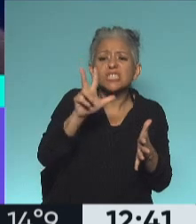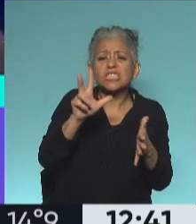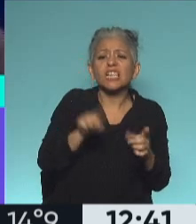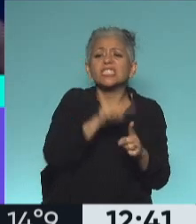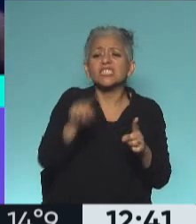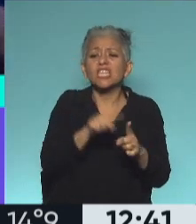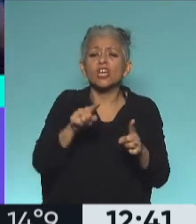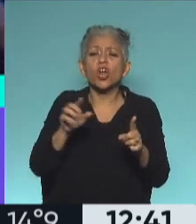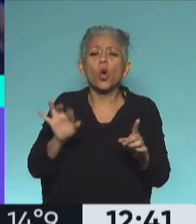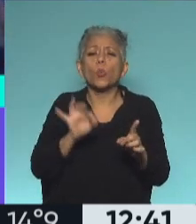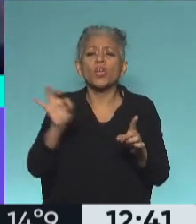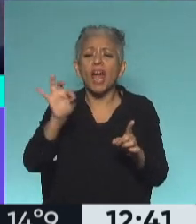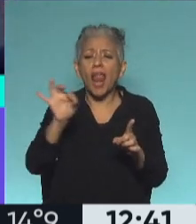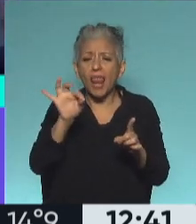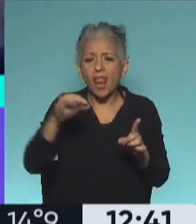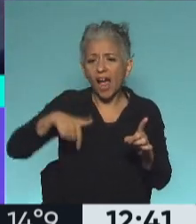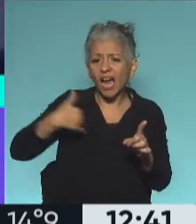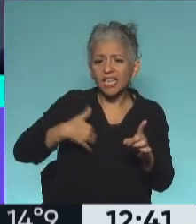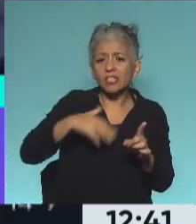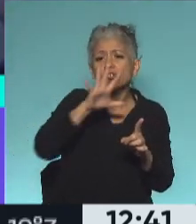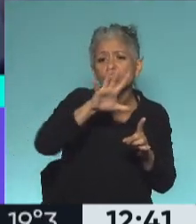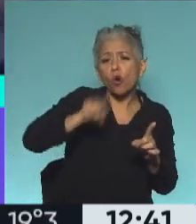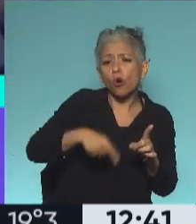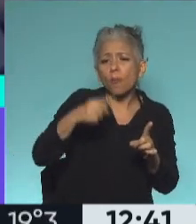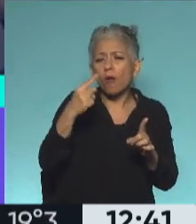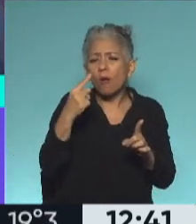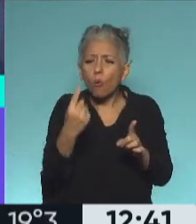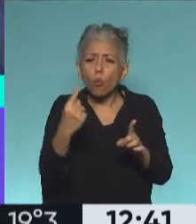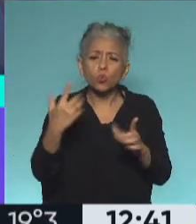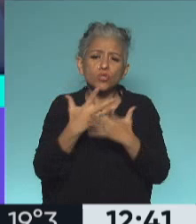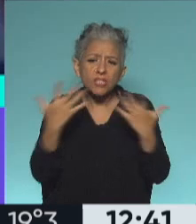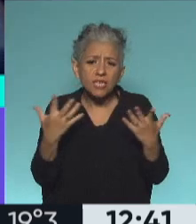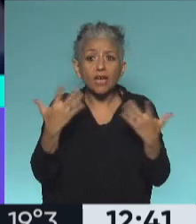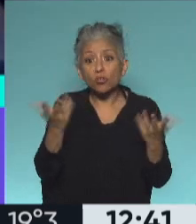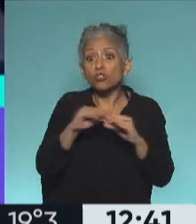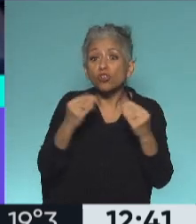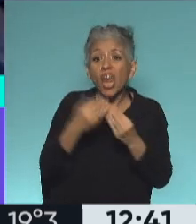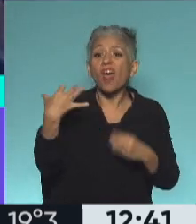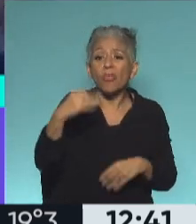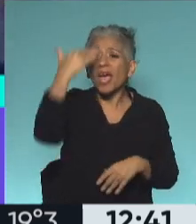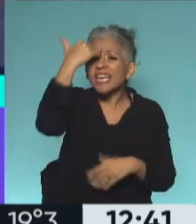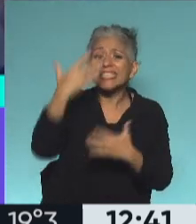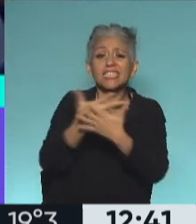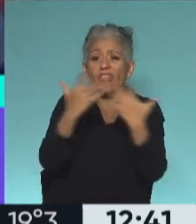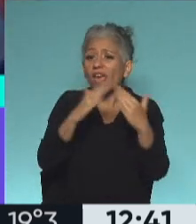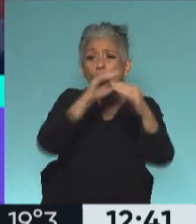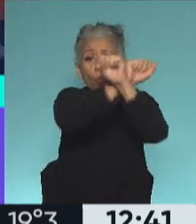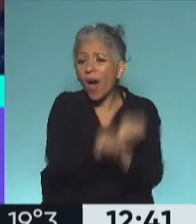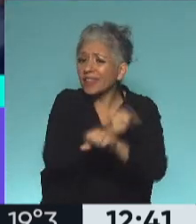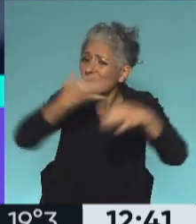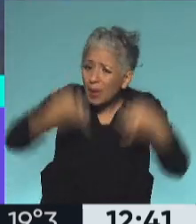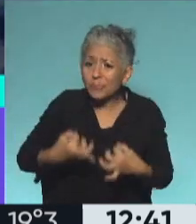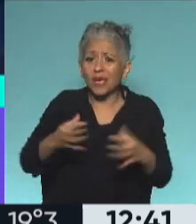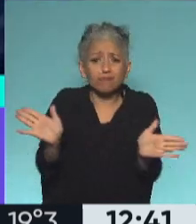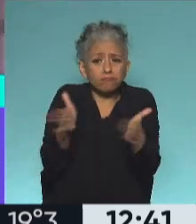En la Argentina un ciclo viral es de 5.1 días, por lo menos tenemos que tener una cuarentena de 15 días, donde sea cuarentena de verdad. ¿Hay que donde a